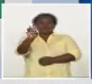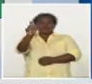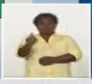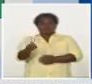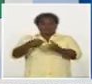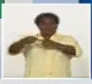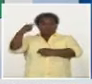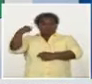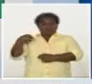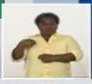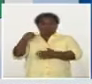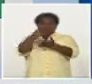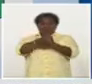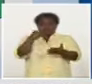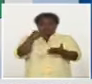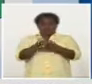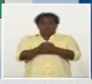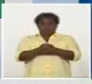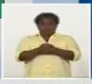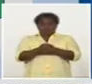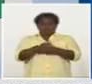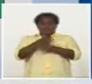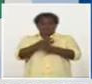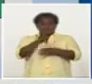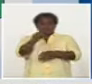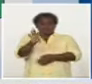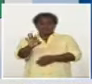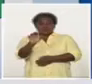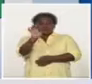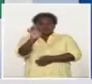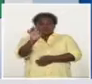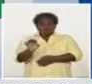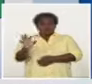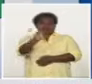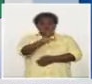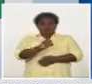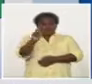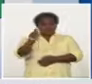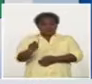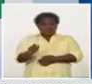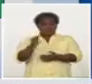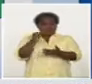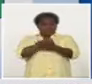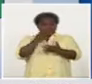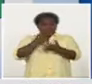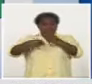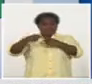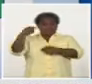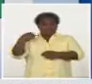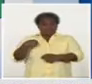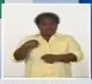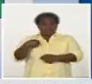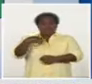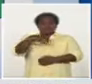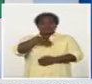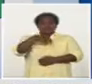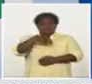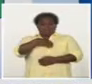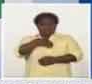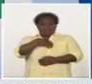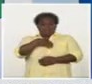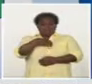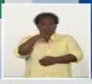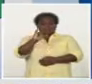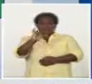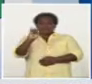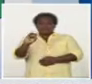Estamos hablando que el 18% de todos los casos diagnosticados ayer, pues realmente tienen 60 y